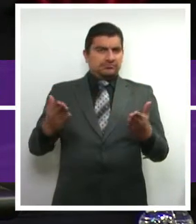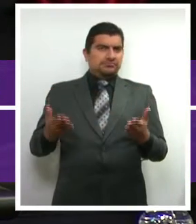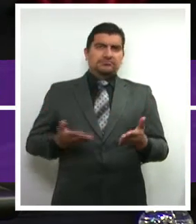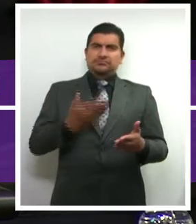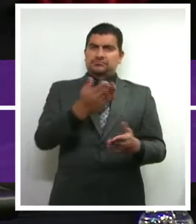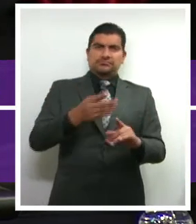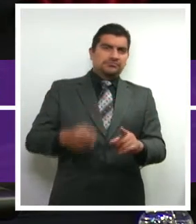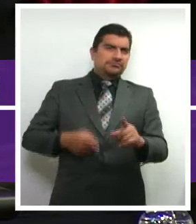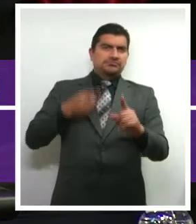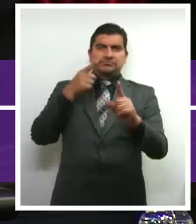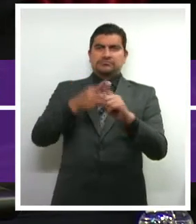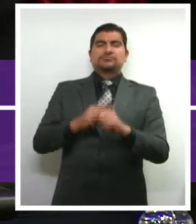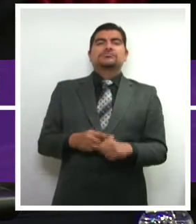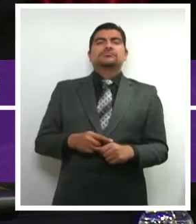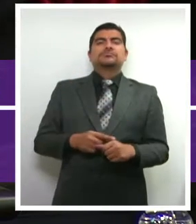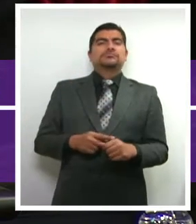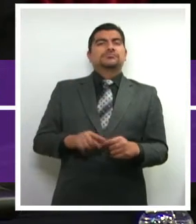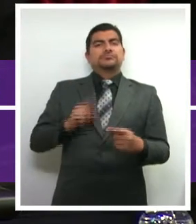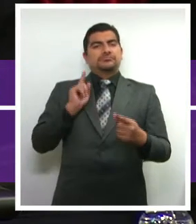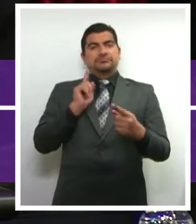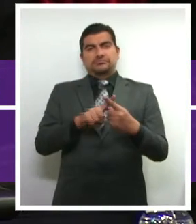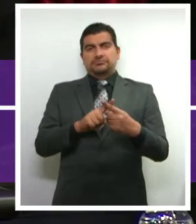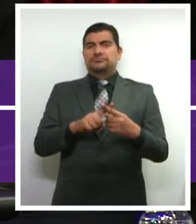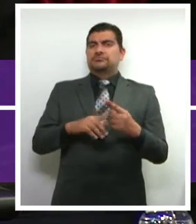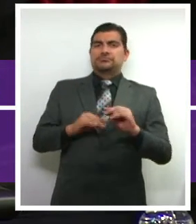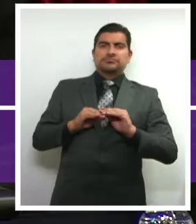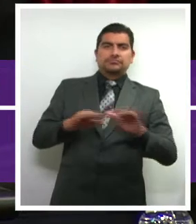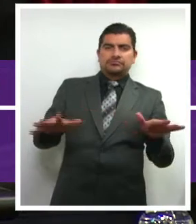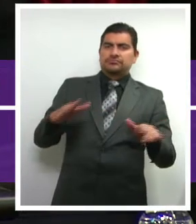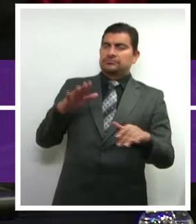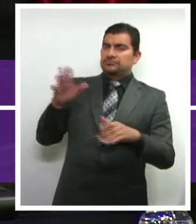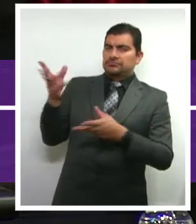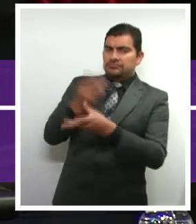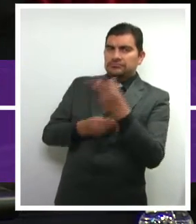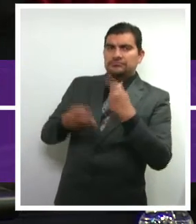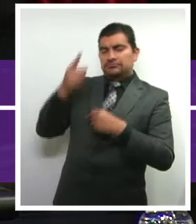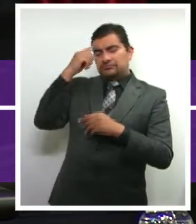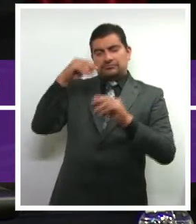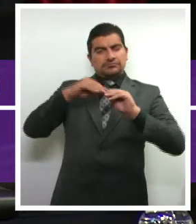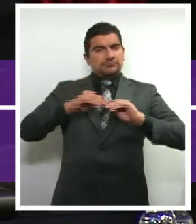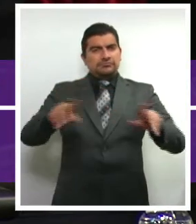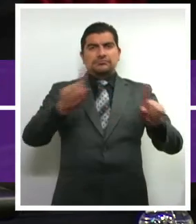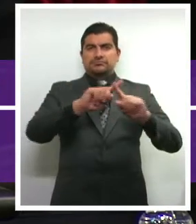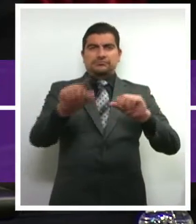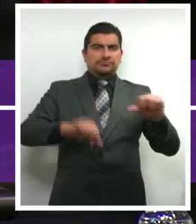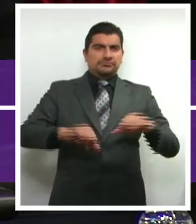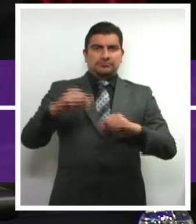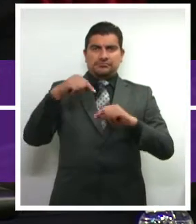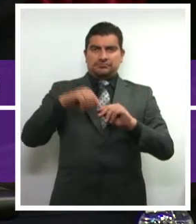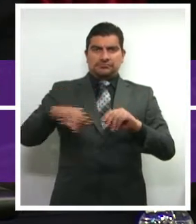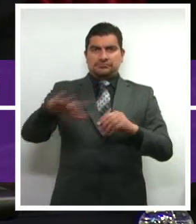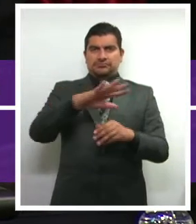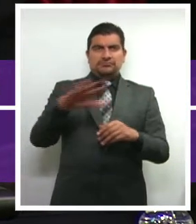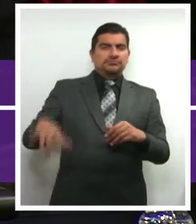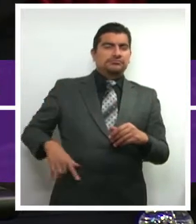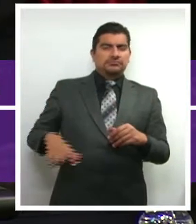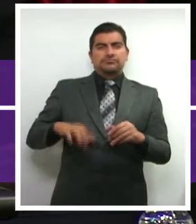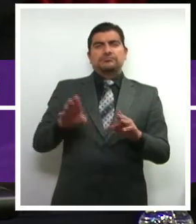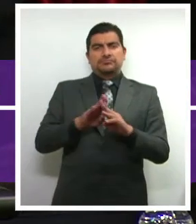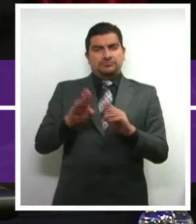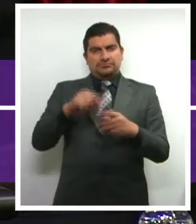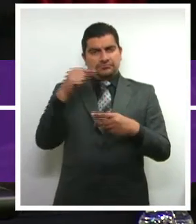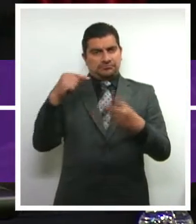1, mayor acceso a la información y divulgación sobre las actividades gubernamentales.